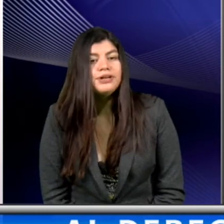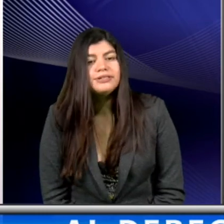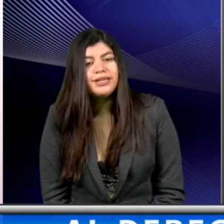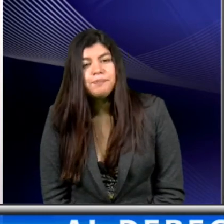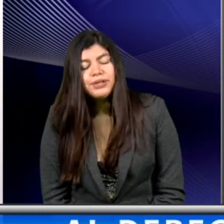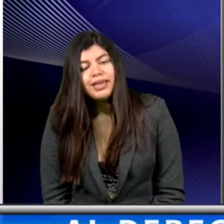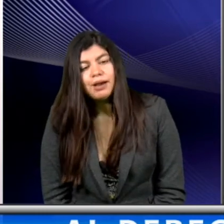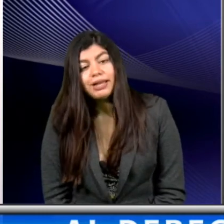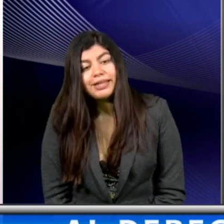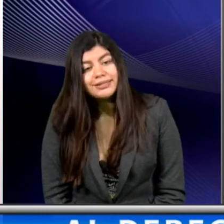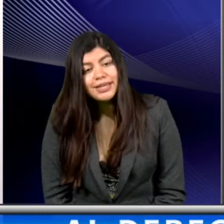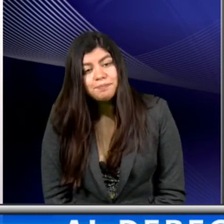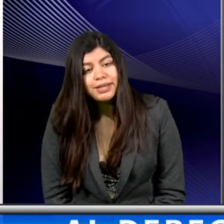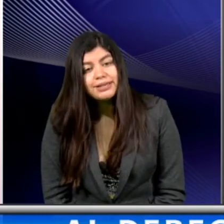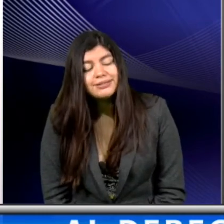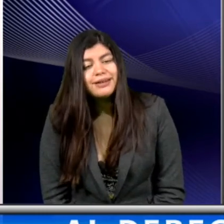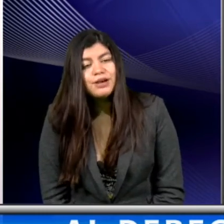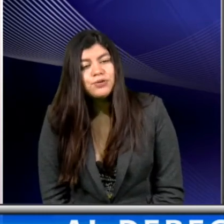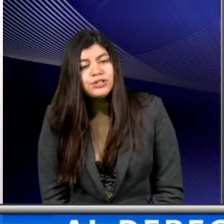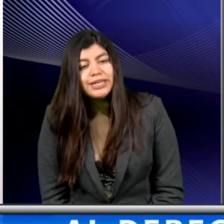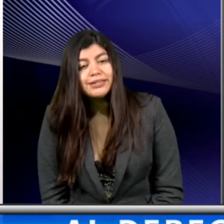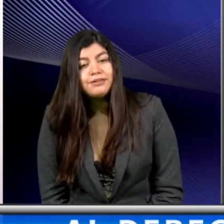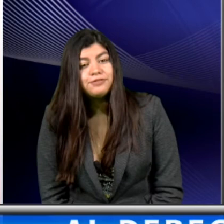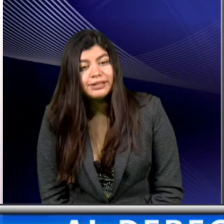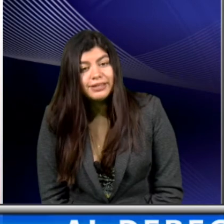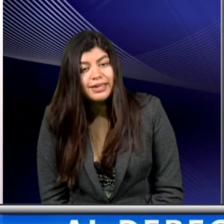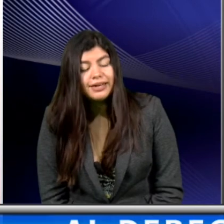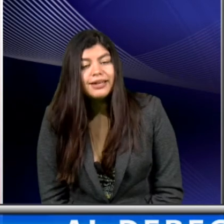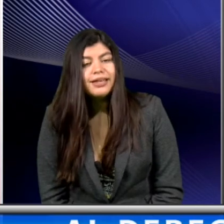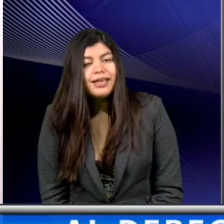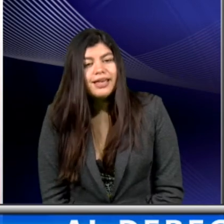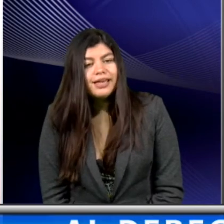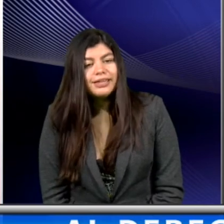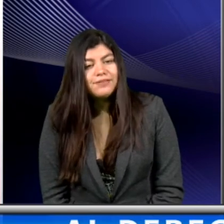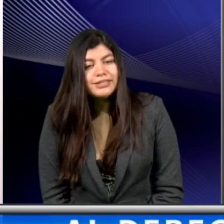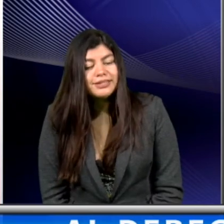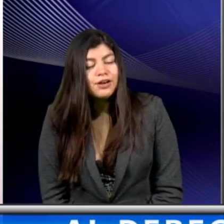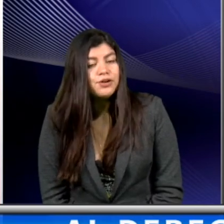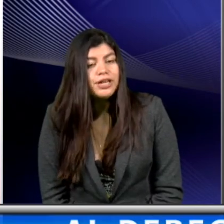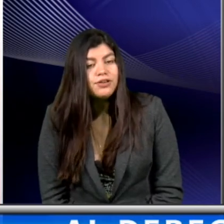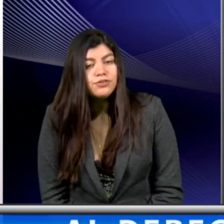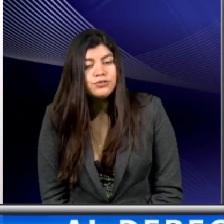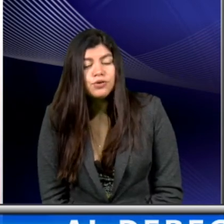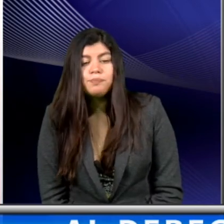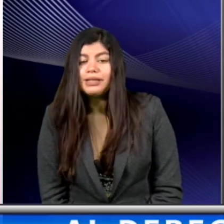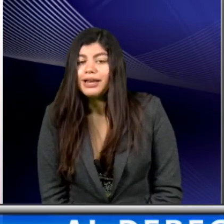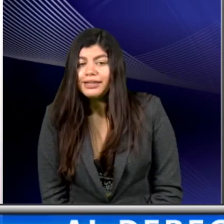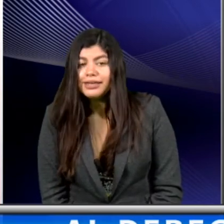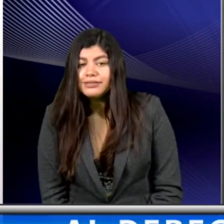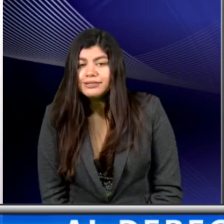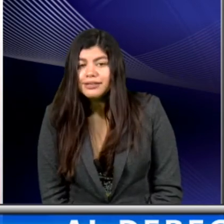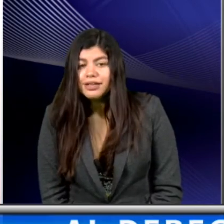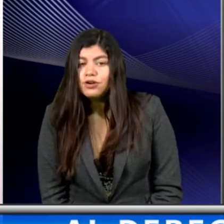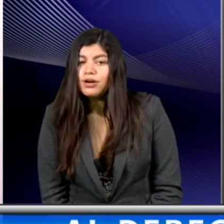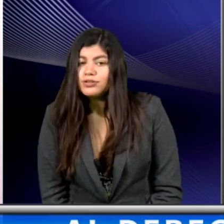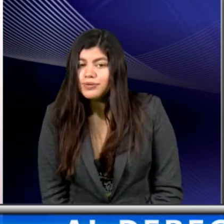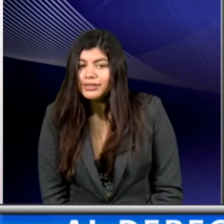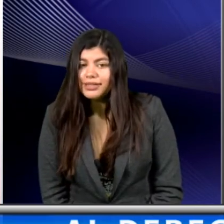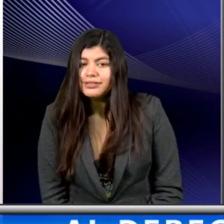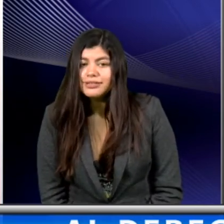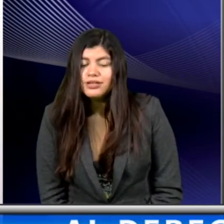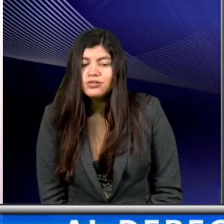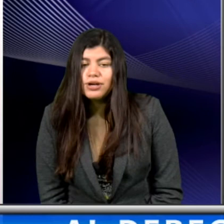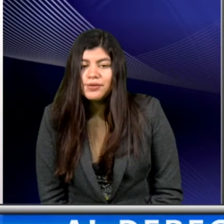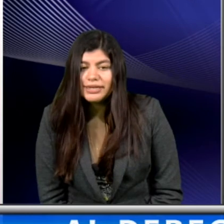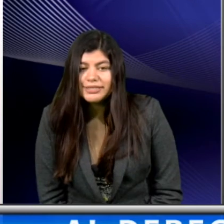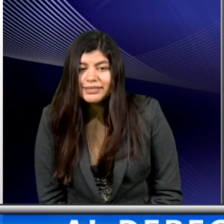temprana infancia. Amanda Céspedes, neuropsiquiatra infantil, establece que los niños con pataletas no